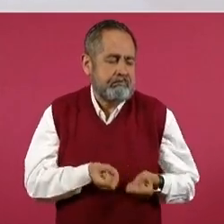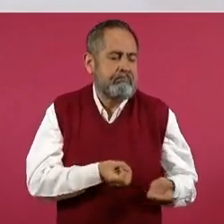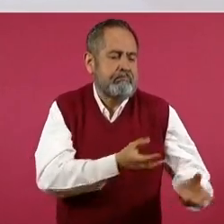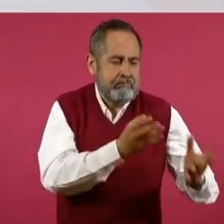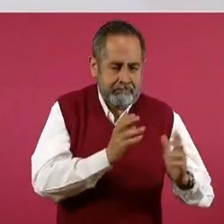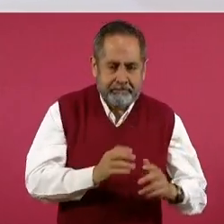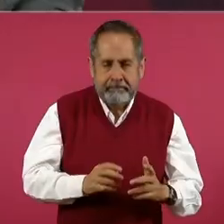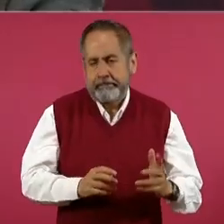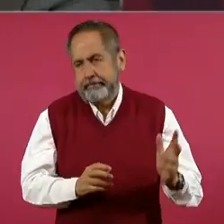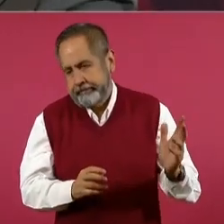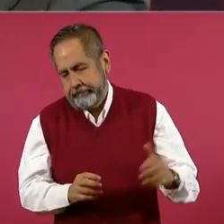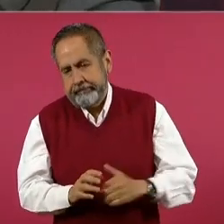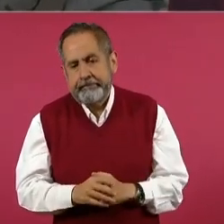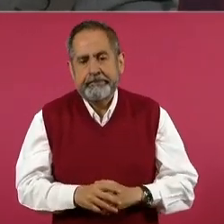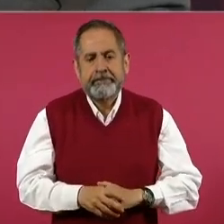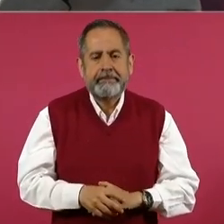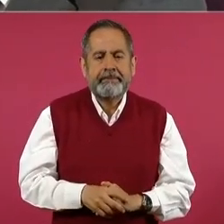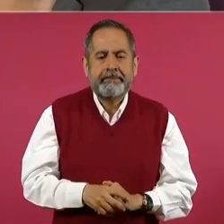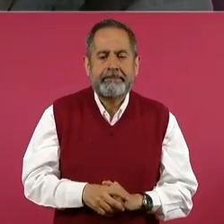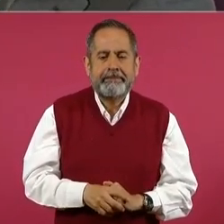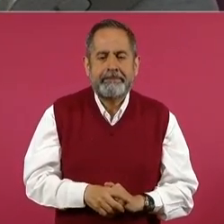y entonces